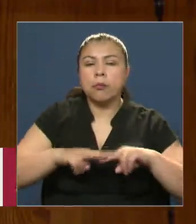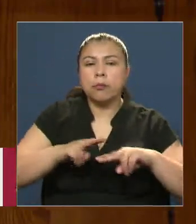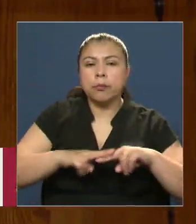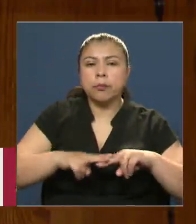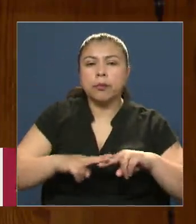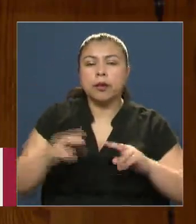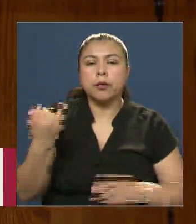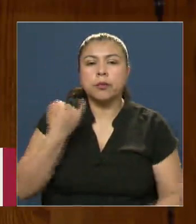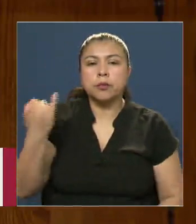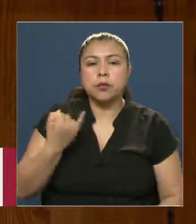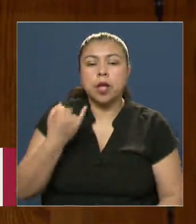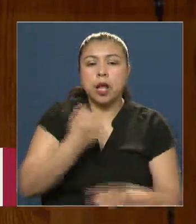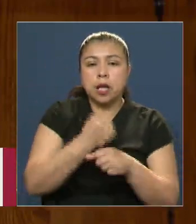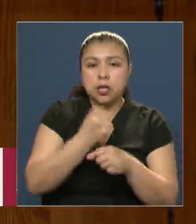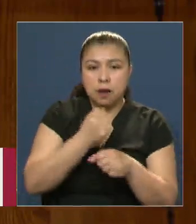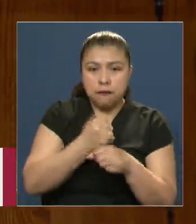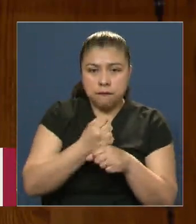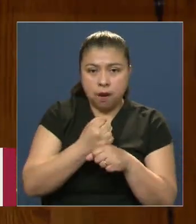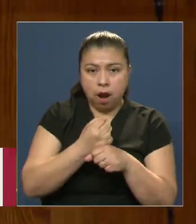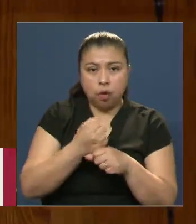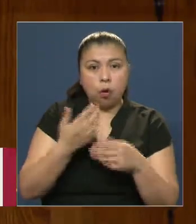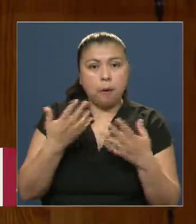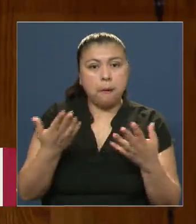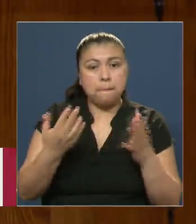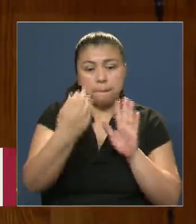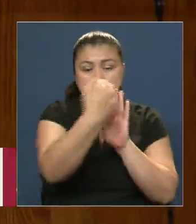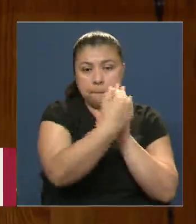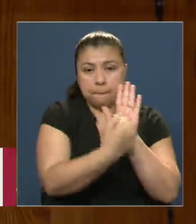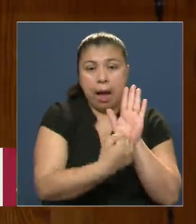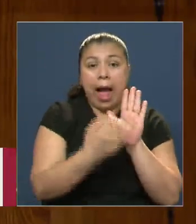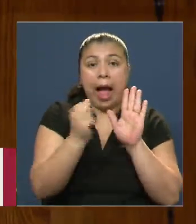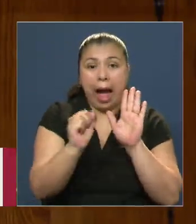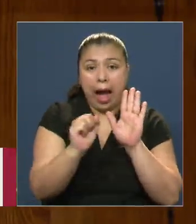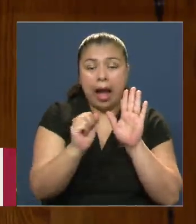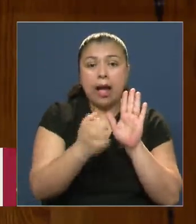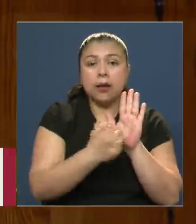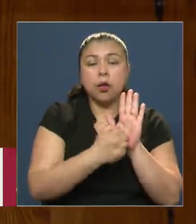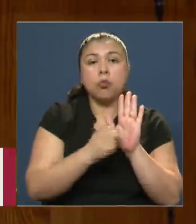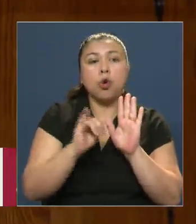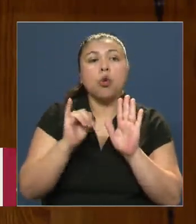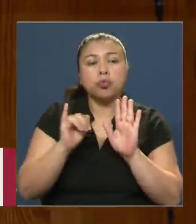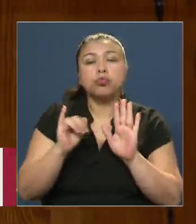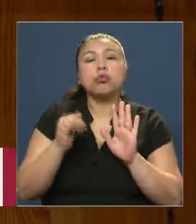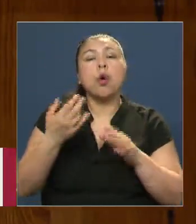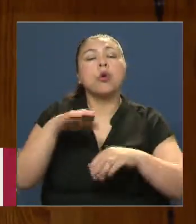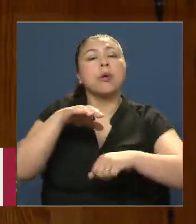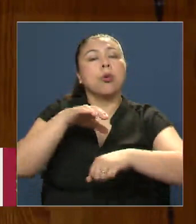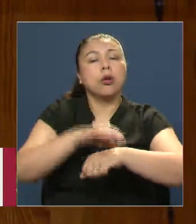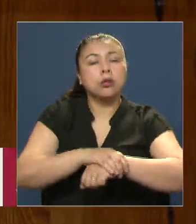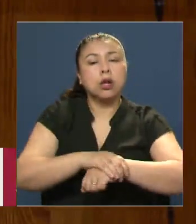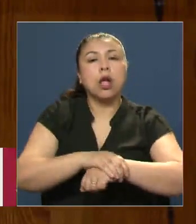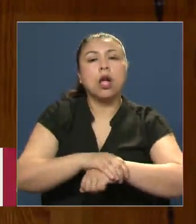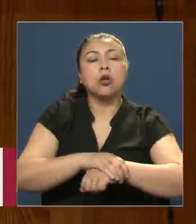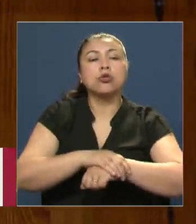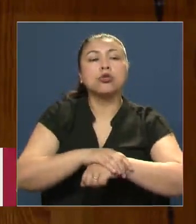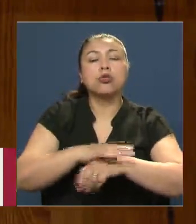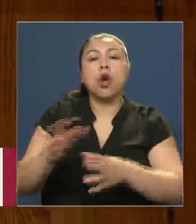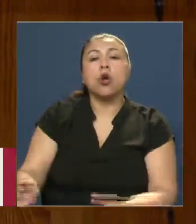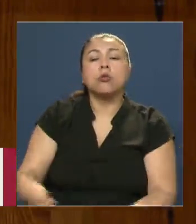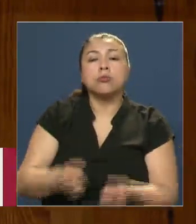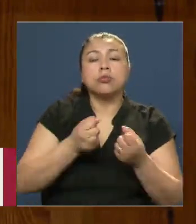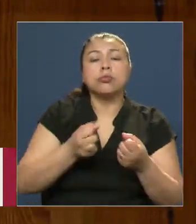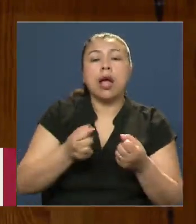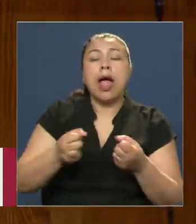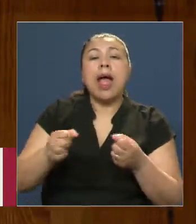con independencia sus funciones en el modo que se indica. Letra A, inmunidad de arresto, detención y de confiscación de